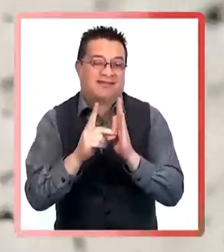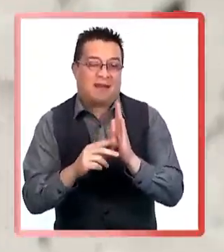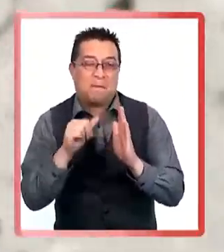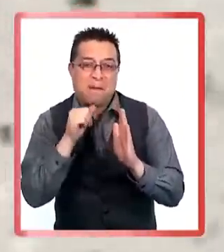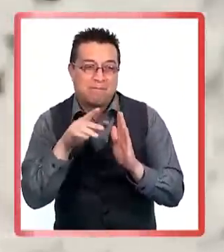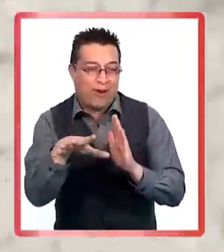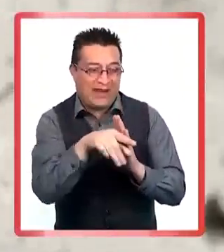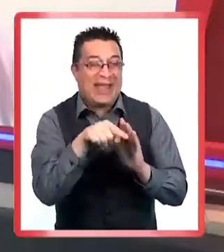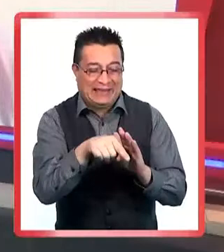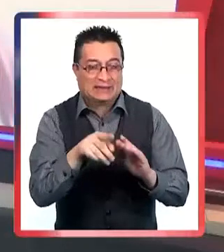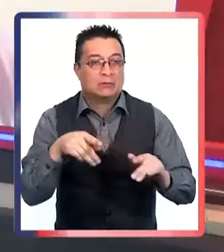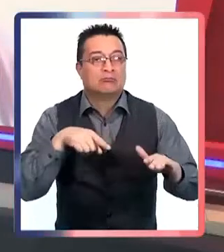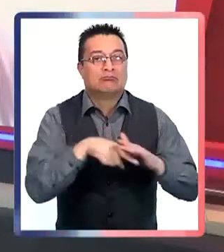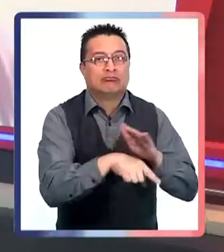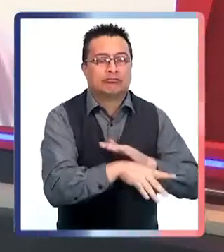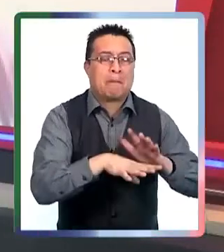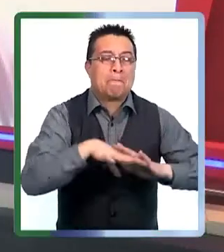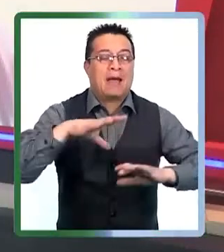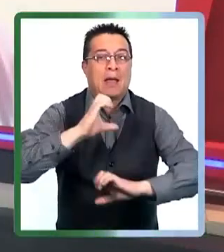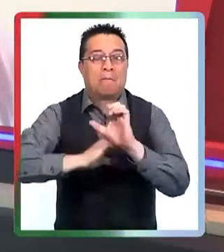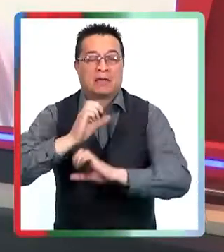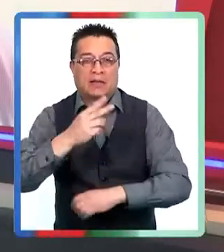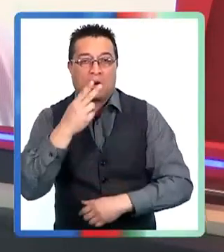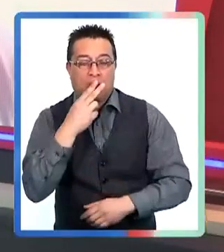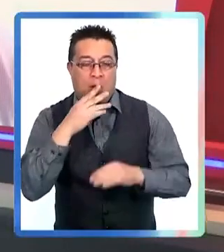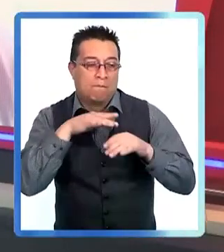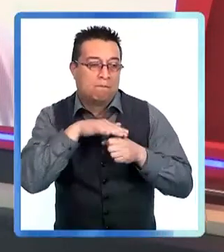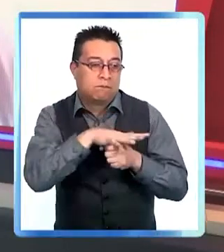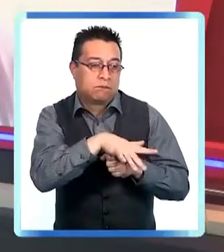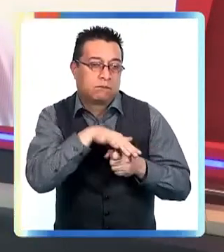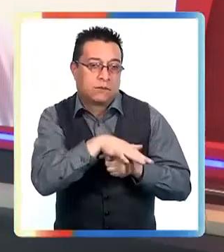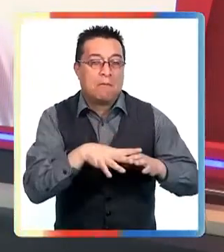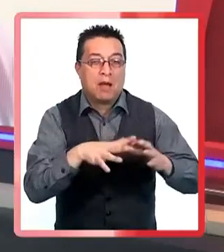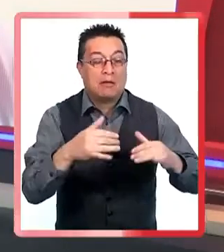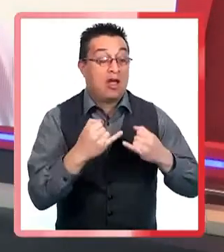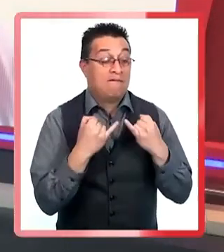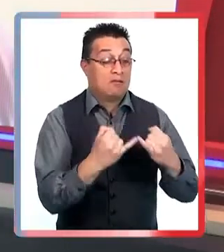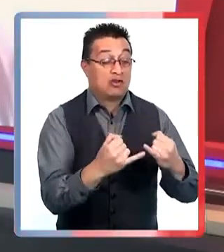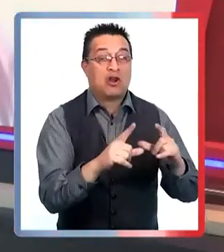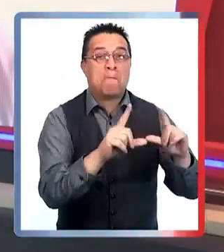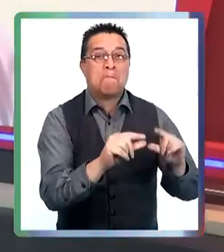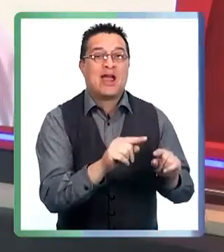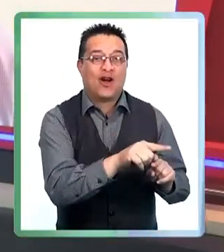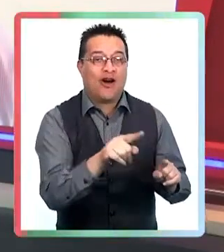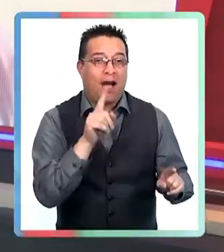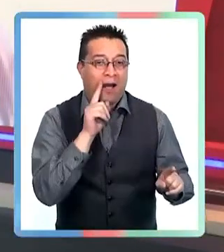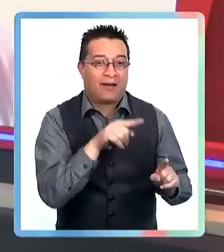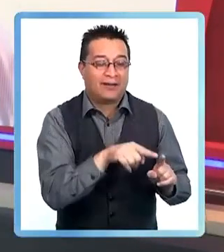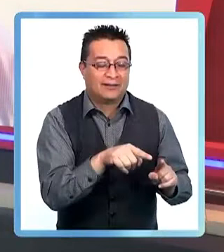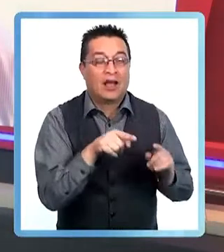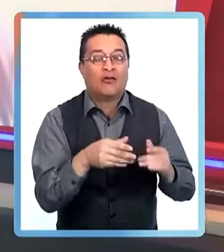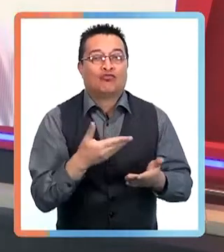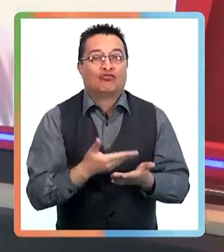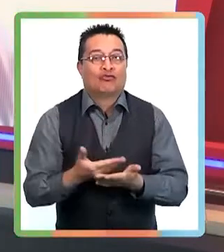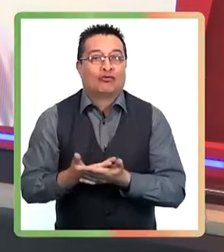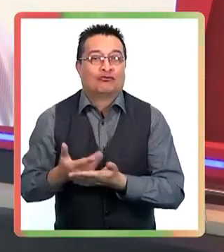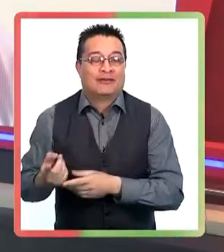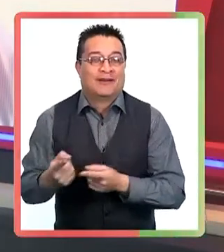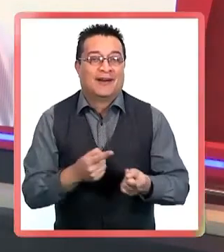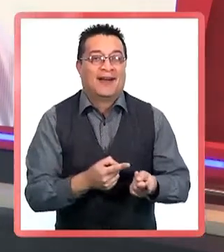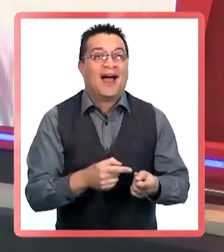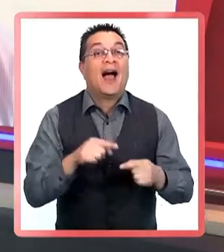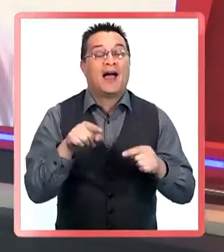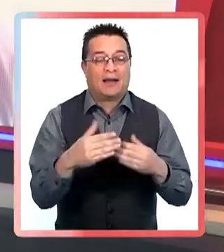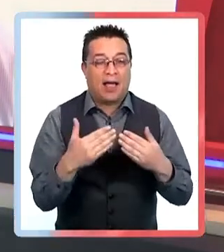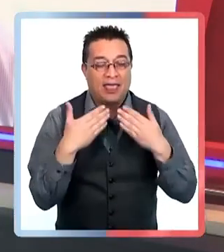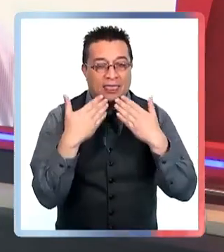desarrollo, en los cuales la información no es la adecuada, no siempre